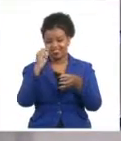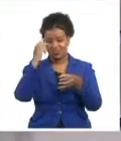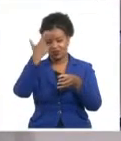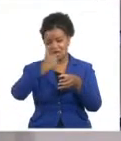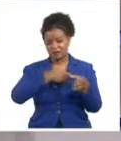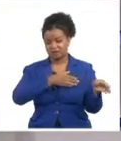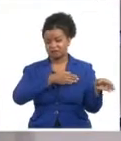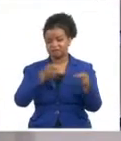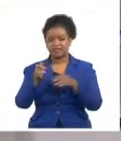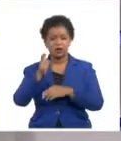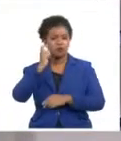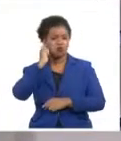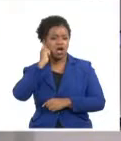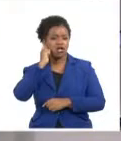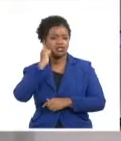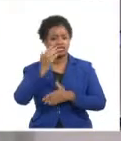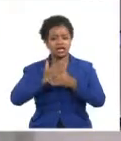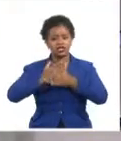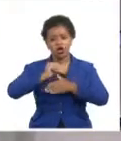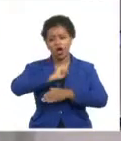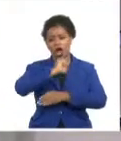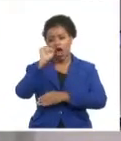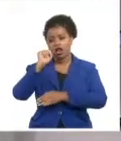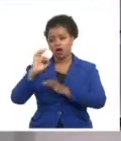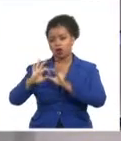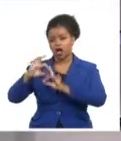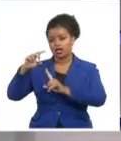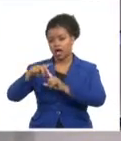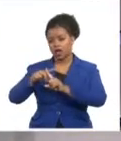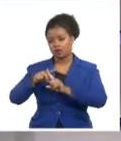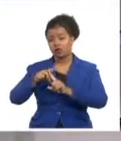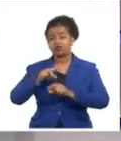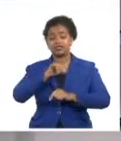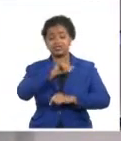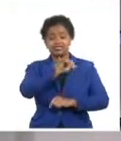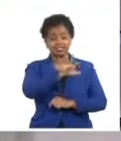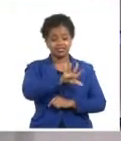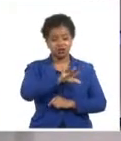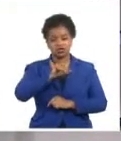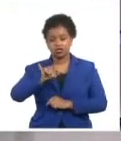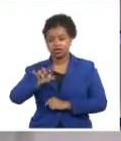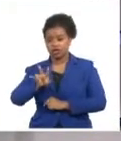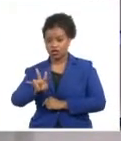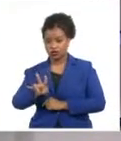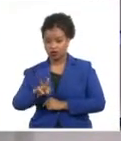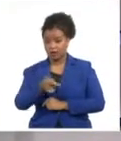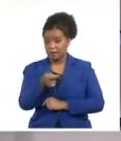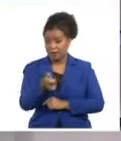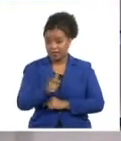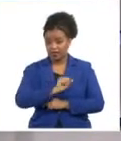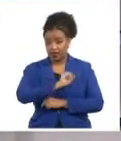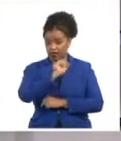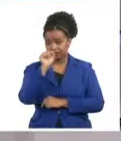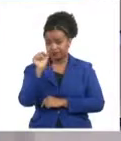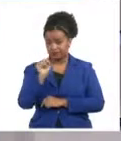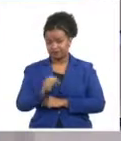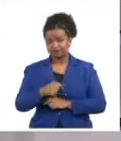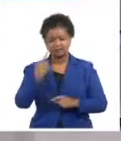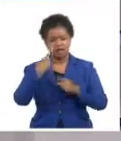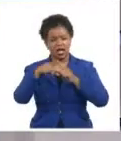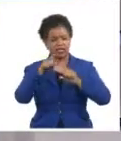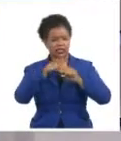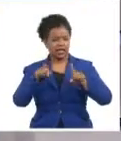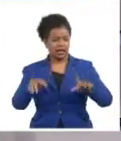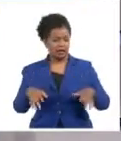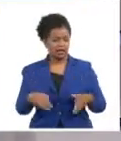femenino, Santiago le ganó hoy a Guantánamo 65-62 y se colocó a un paso de la corona. Cambiando de tema,